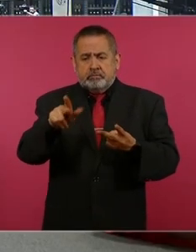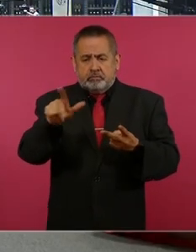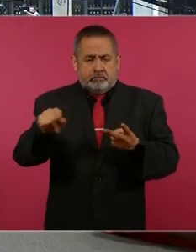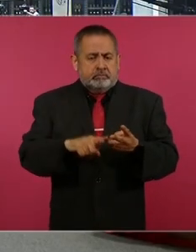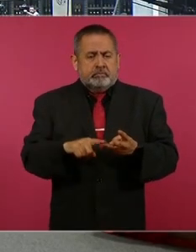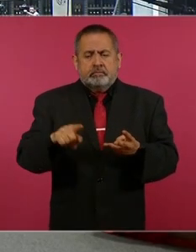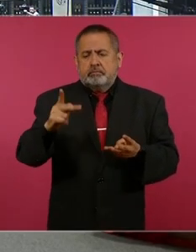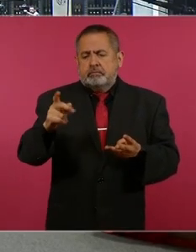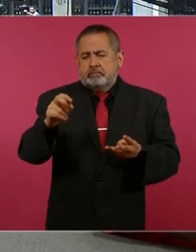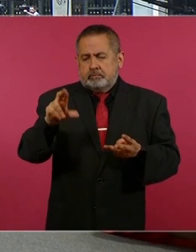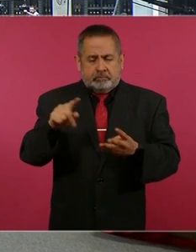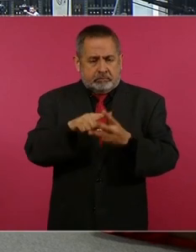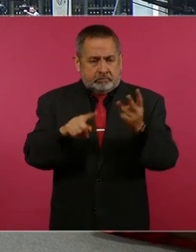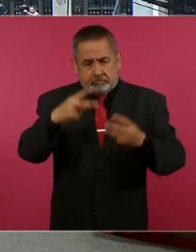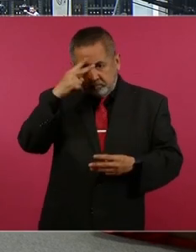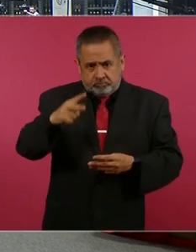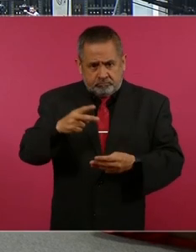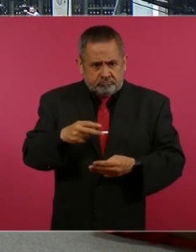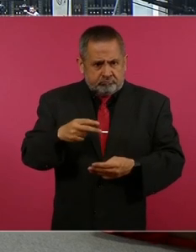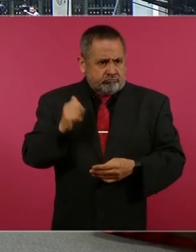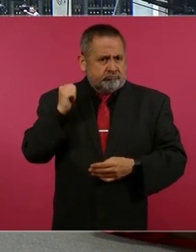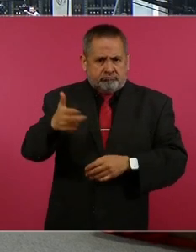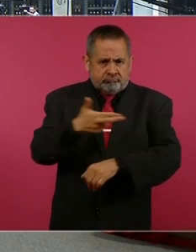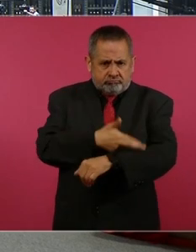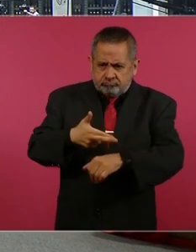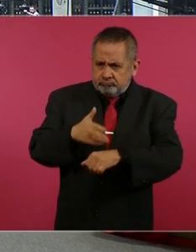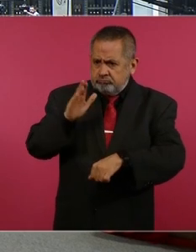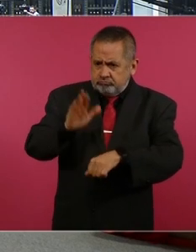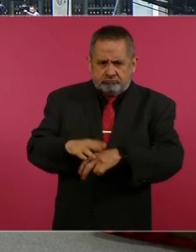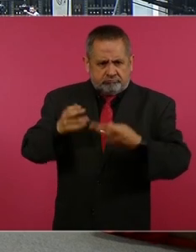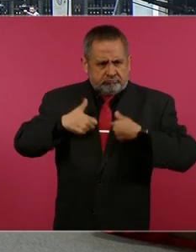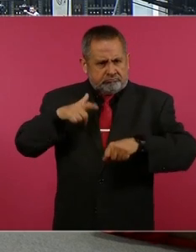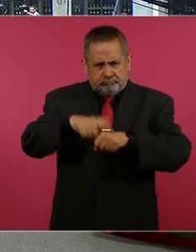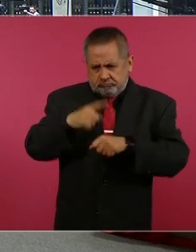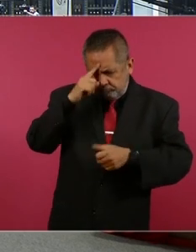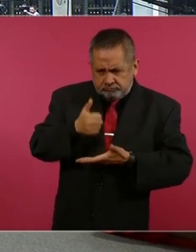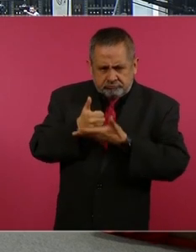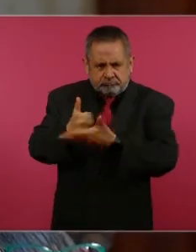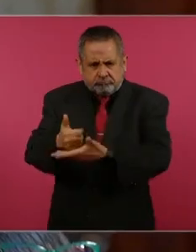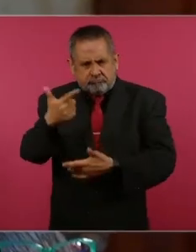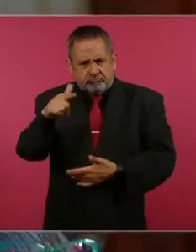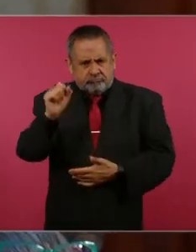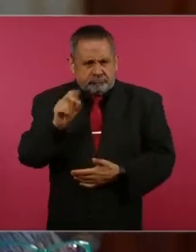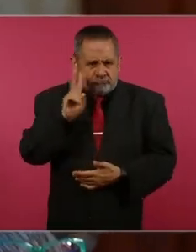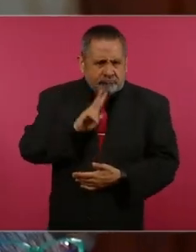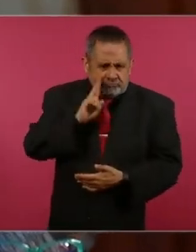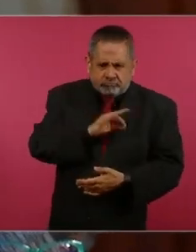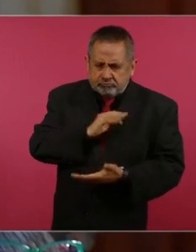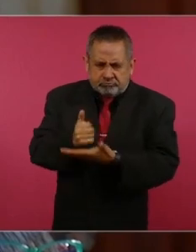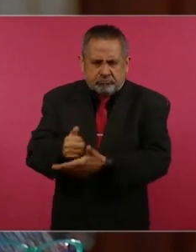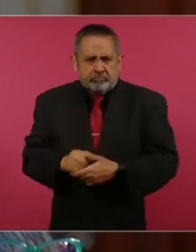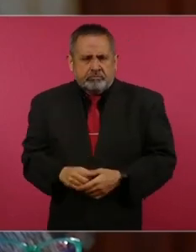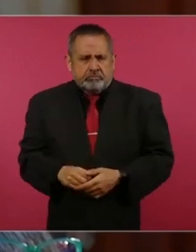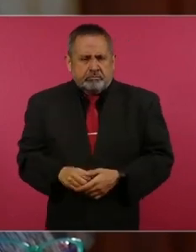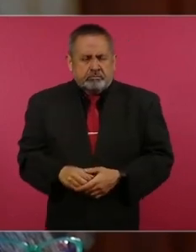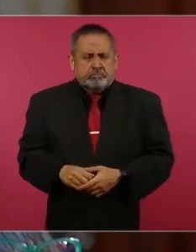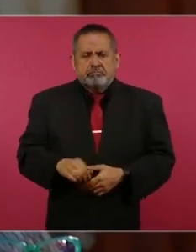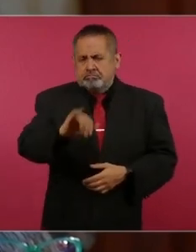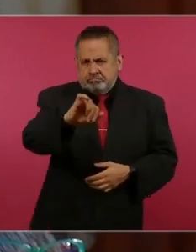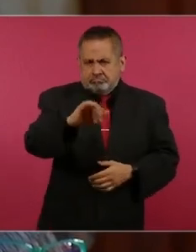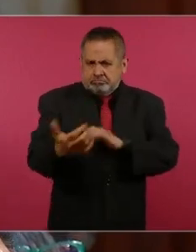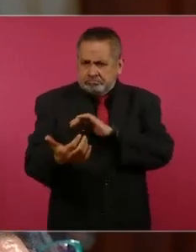Petro, ¿México está dispuesto a tomar alguna otra medida personalmente para ayudar a Glass? Lo que está pidiendo él,